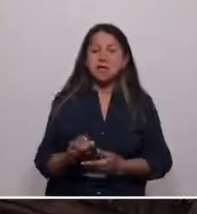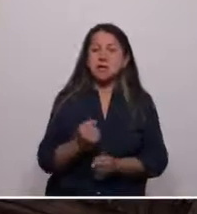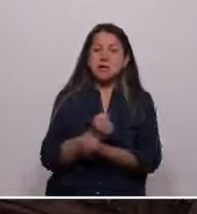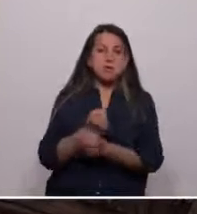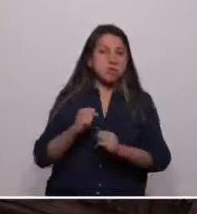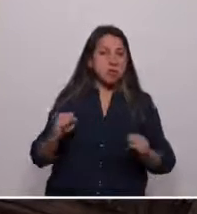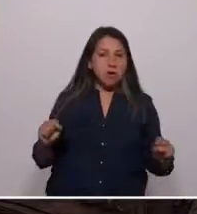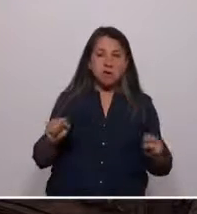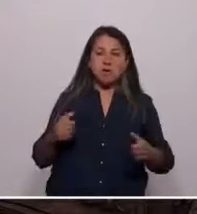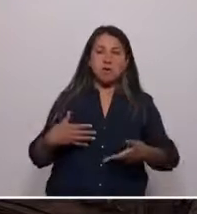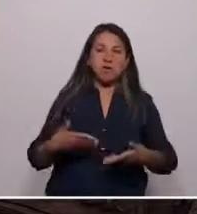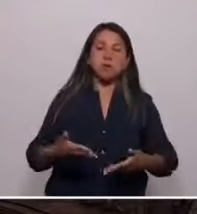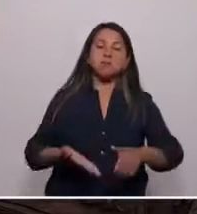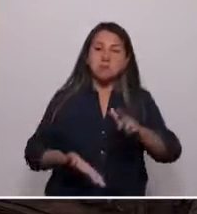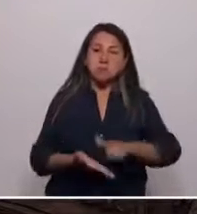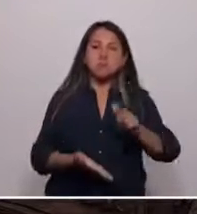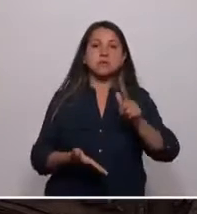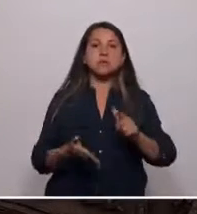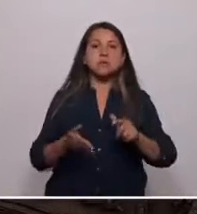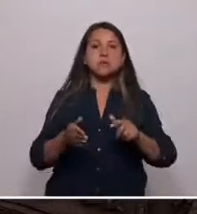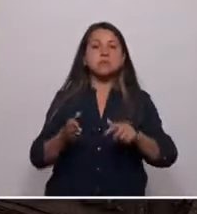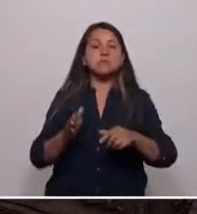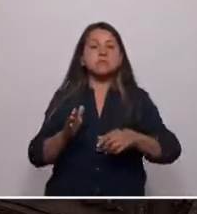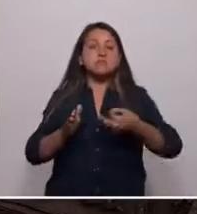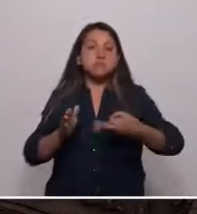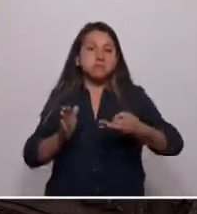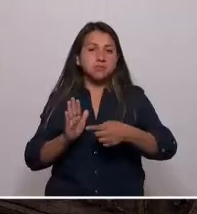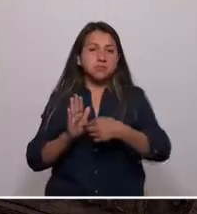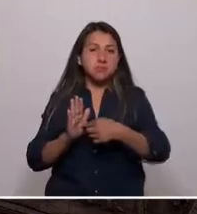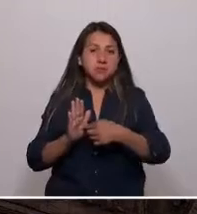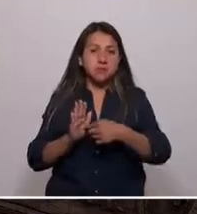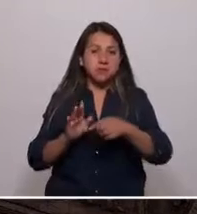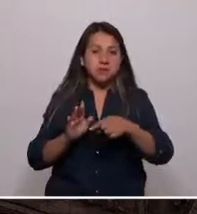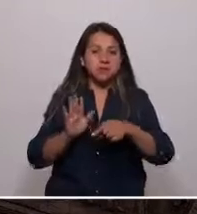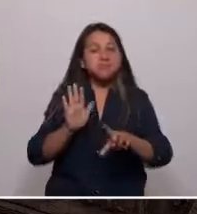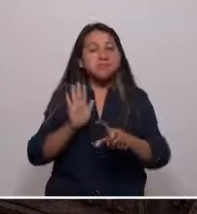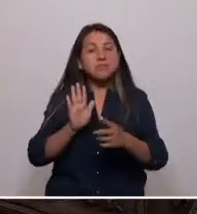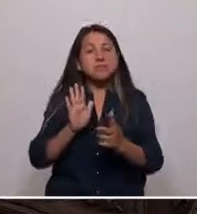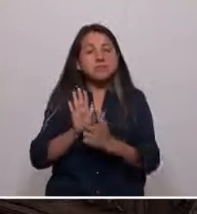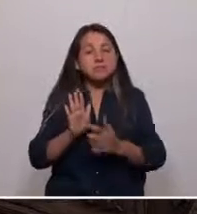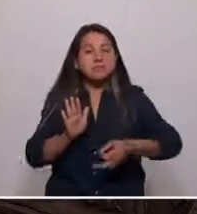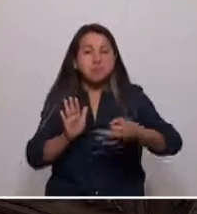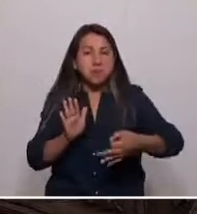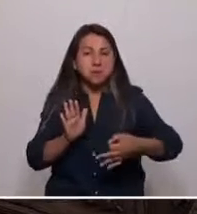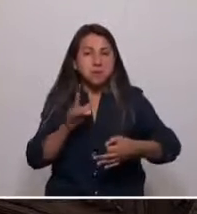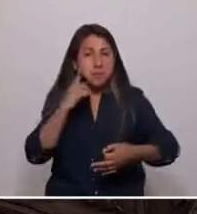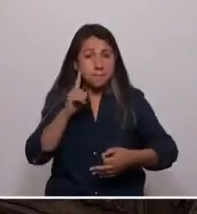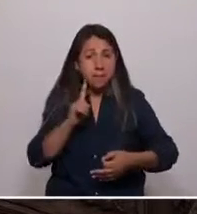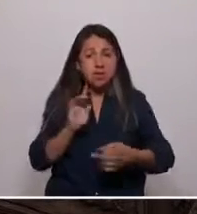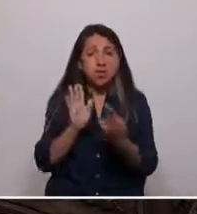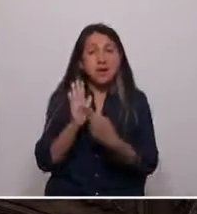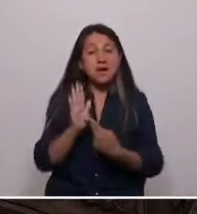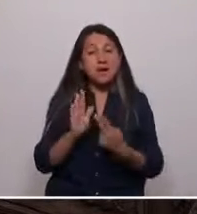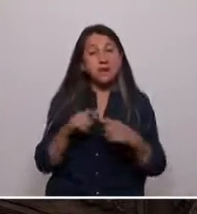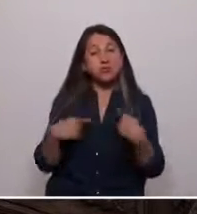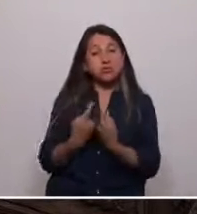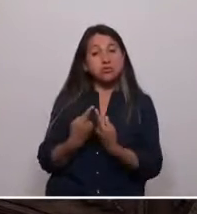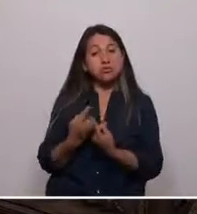dar legitimidad, que se censuran las ideas de los otros, que las normas reglamentarias